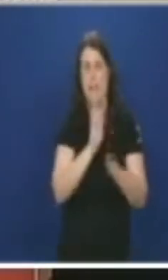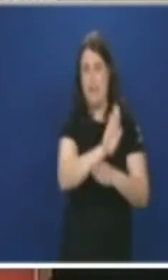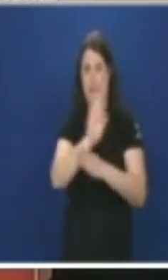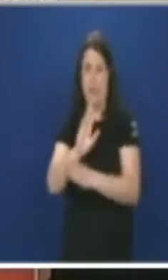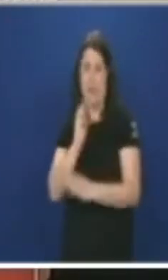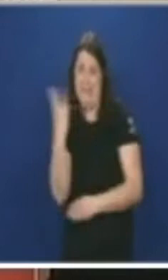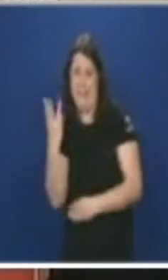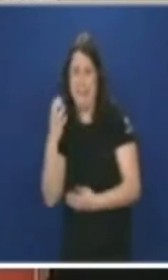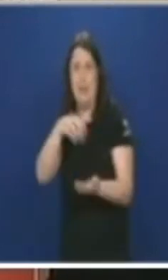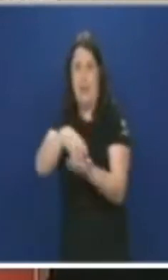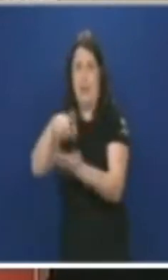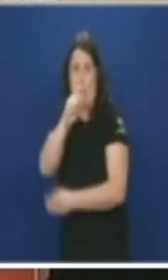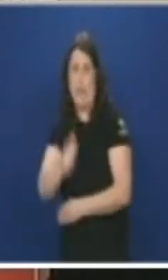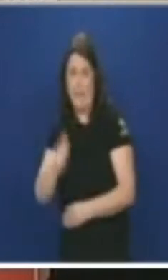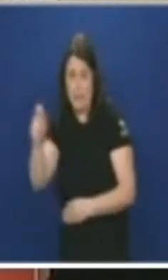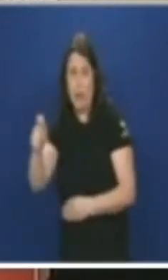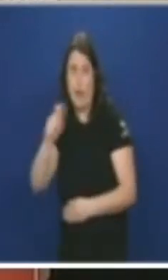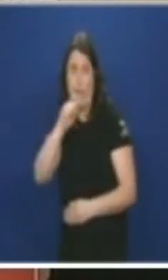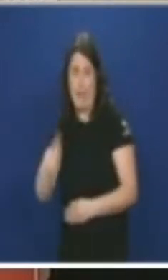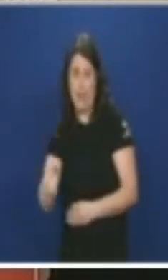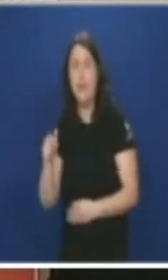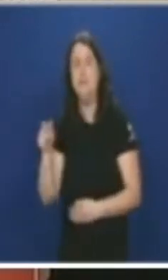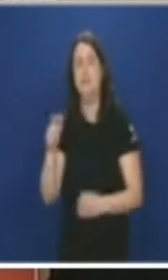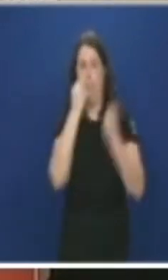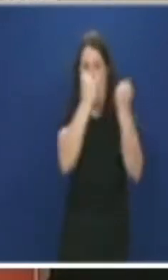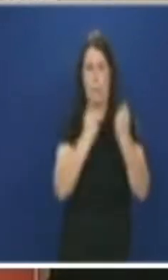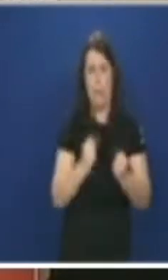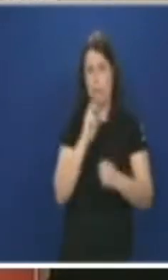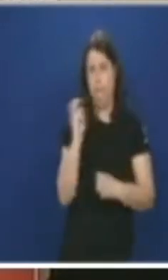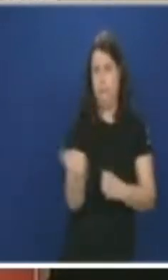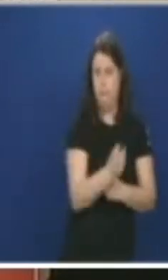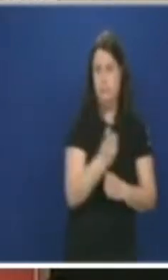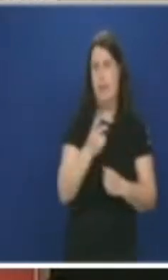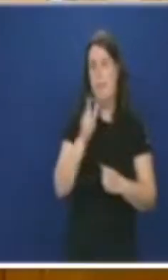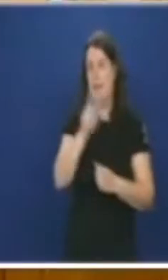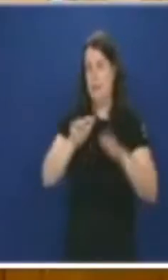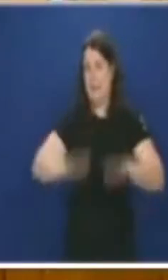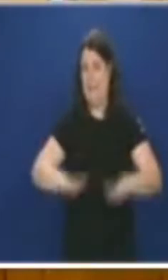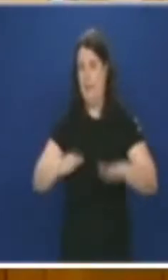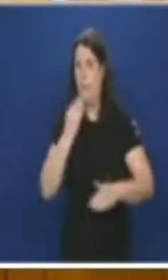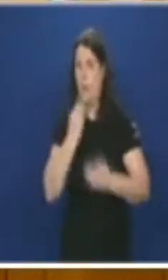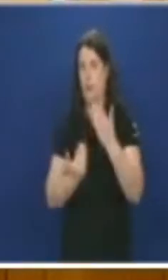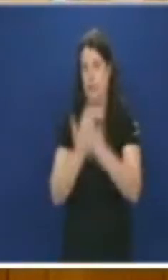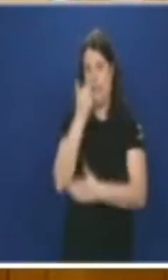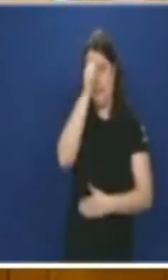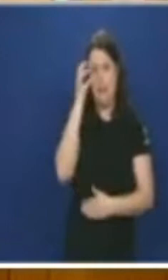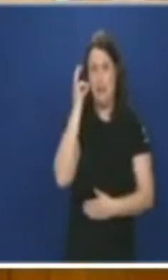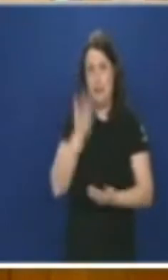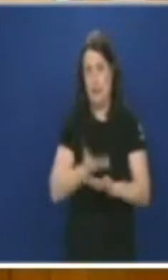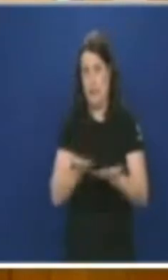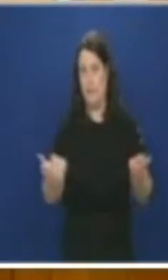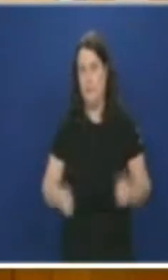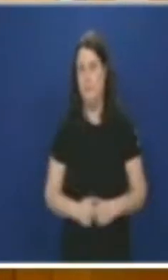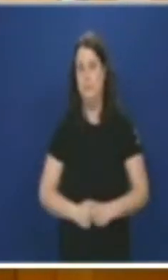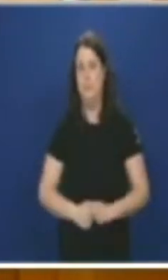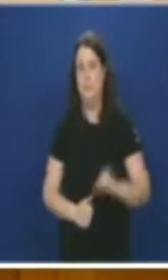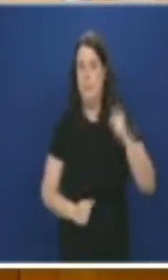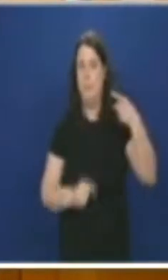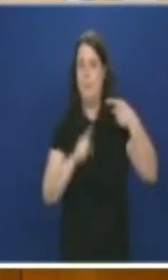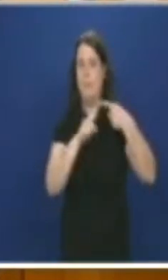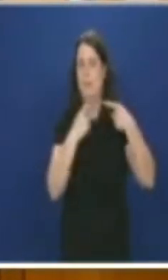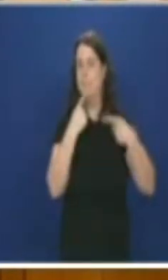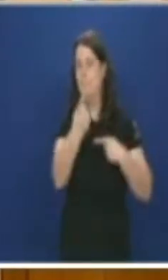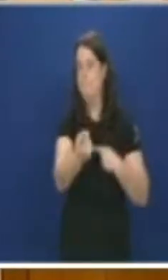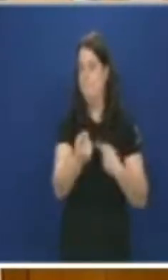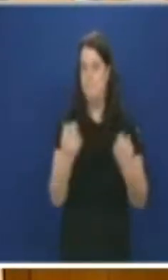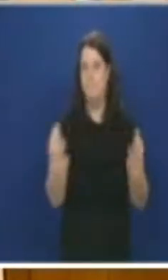tres fundacións premiadas, demás autoridades e persoas presentes, bo día a todos e a todas. En primeiro lugar, quero